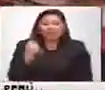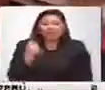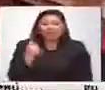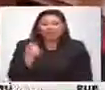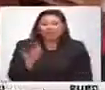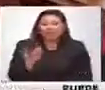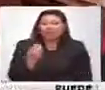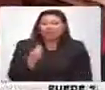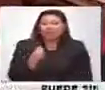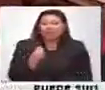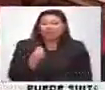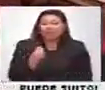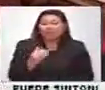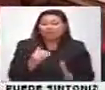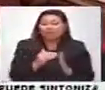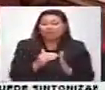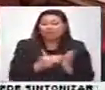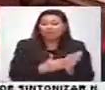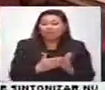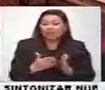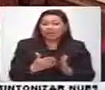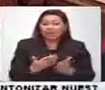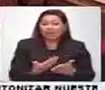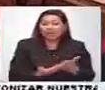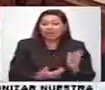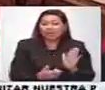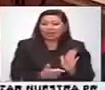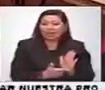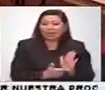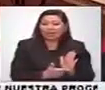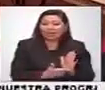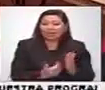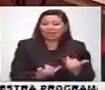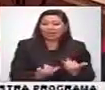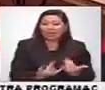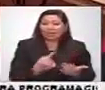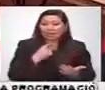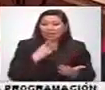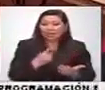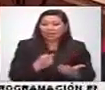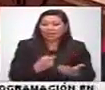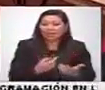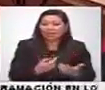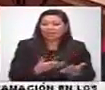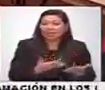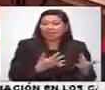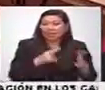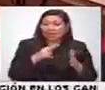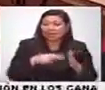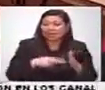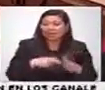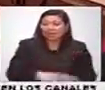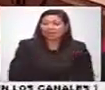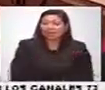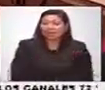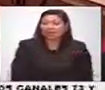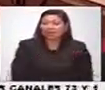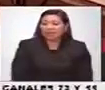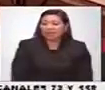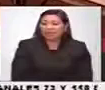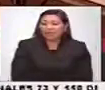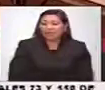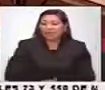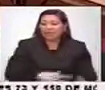por qué está este artículo pasado en limpio en la ley dije que este artículo estaba pendiente de revisión los